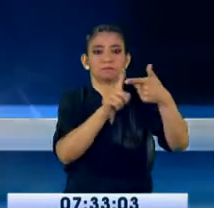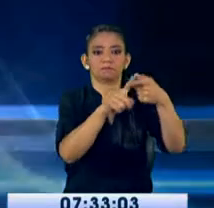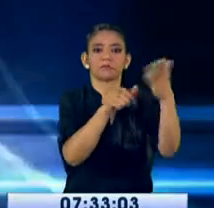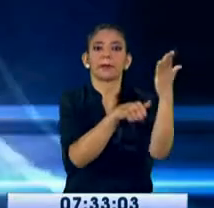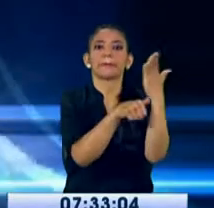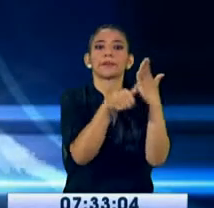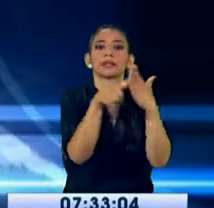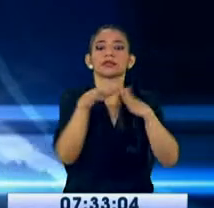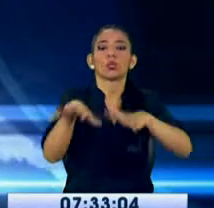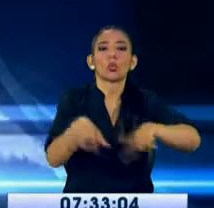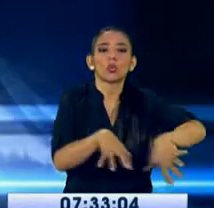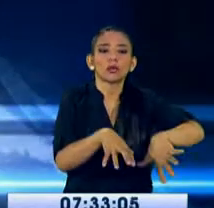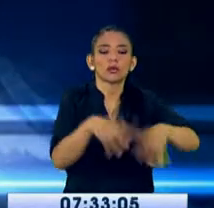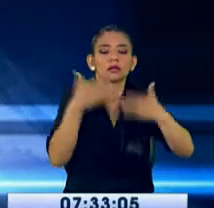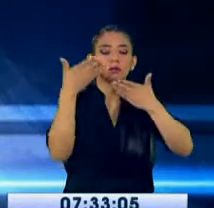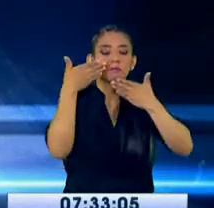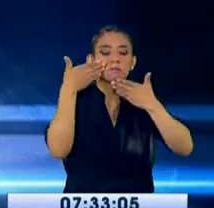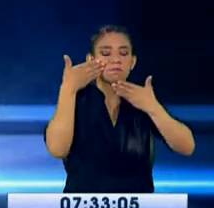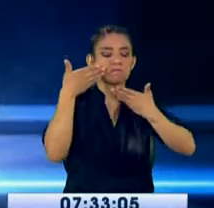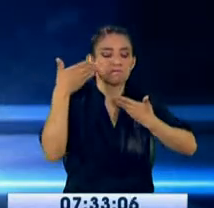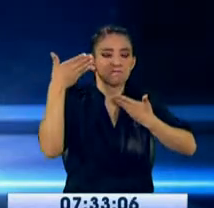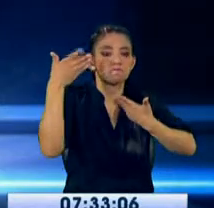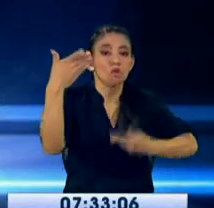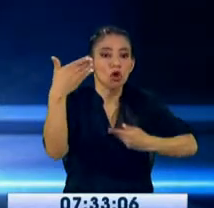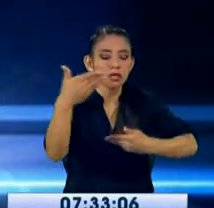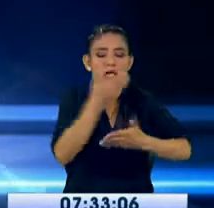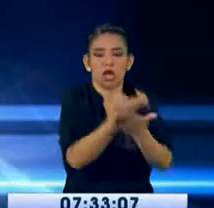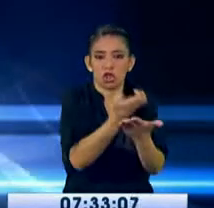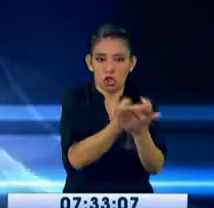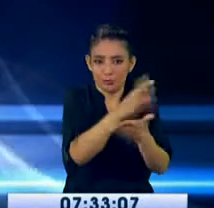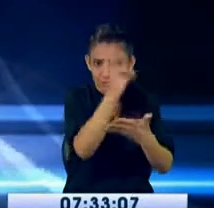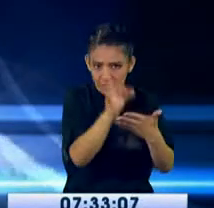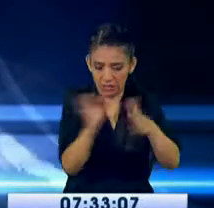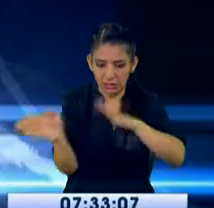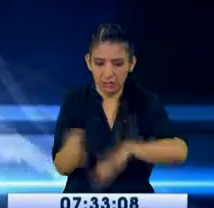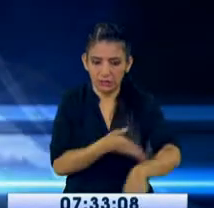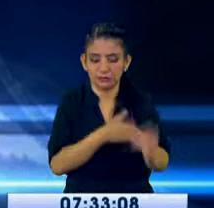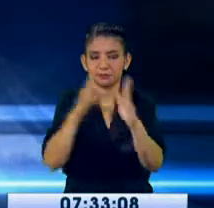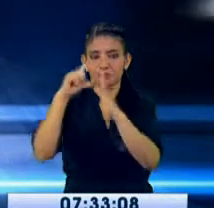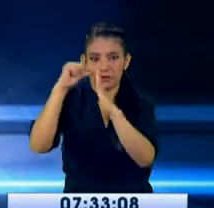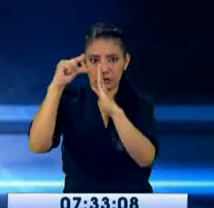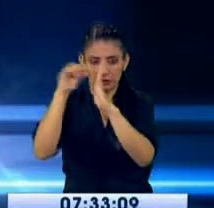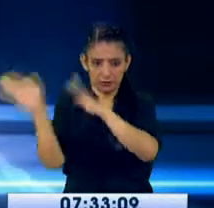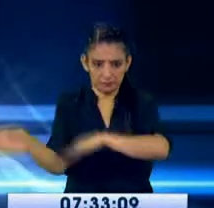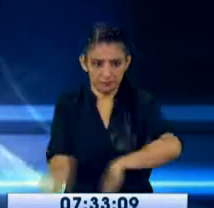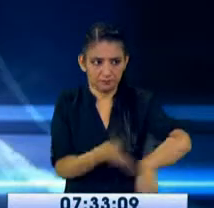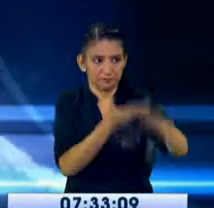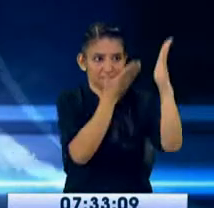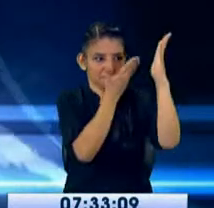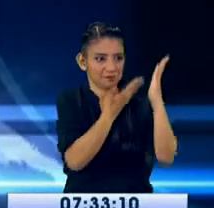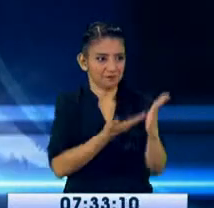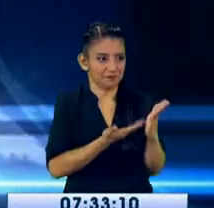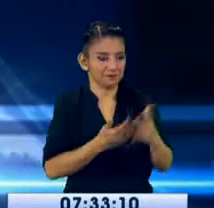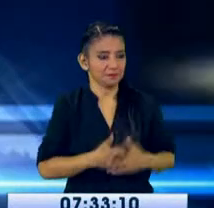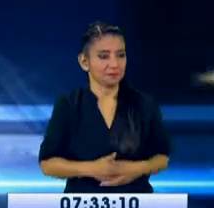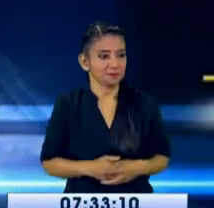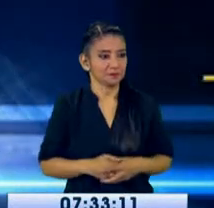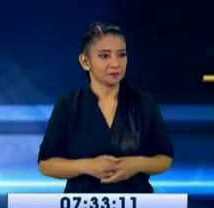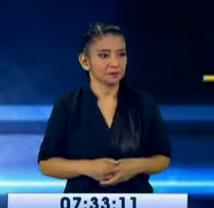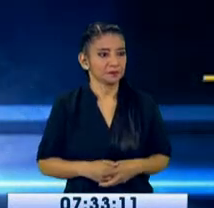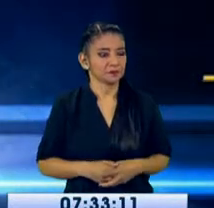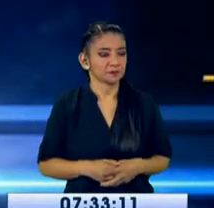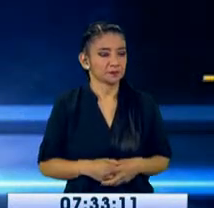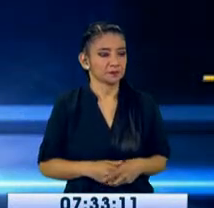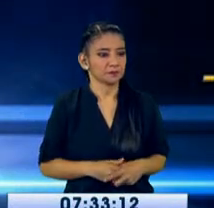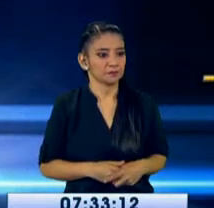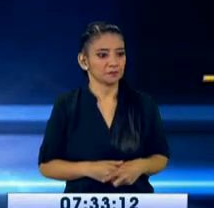coordinador de la política económica y de finanzas el servicio de rentas internas corporación de seguros de depósitos